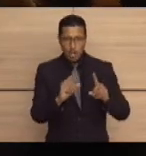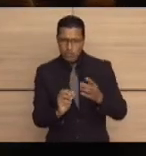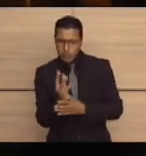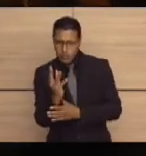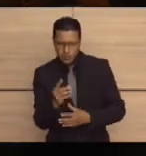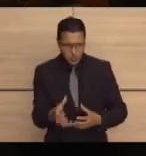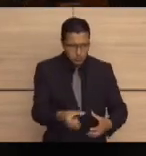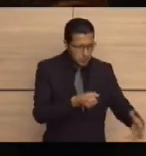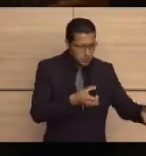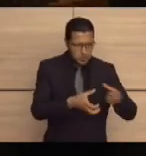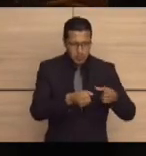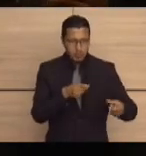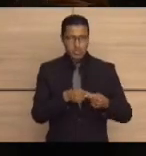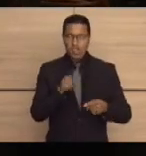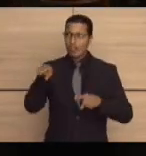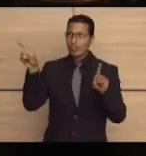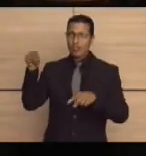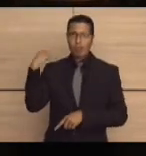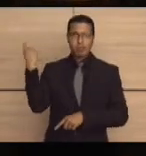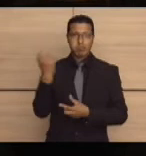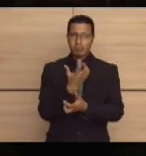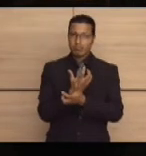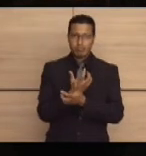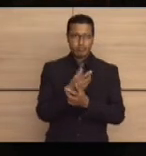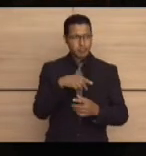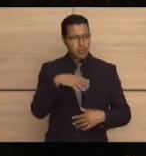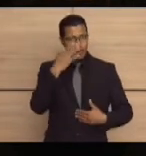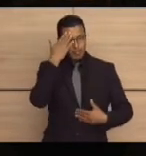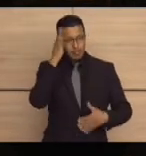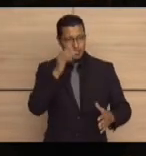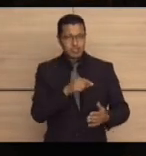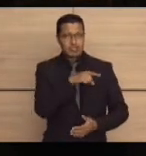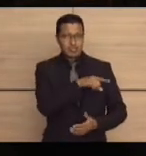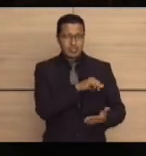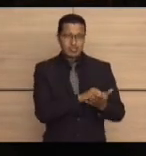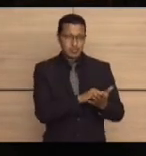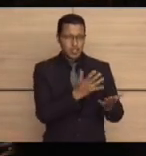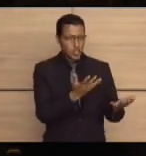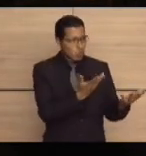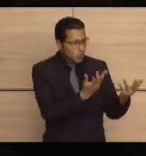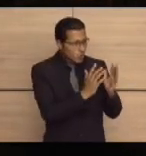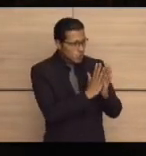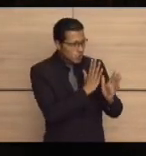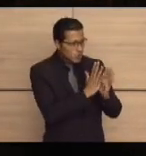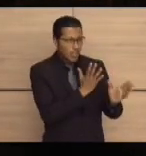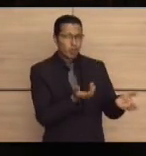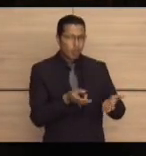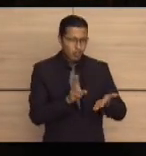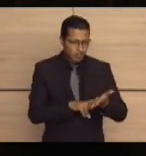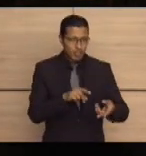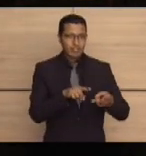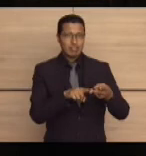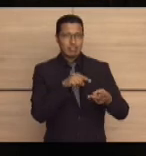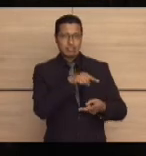en el mundo, y menos en el mundo de la ciencia, y tratando de describírselas a Linneo por cartas, comprendió que